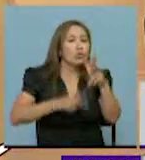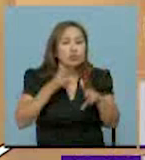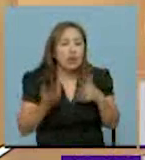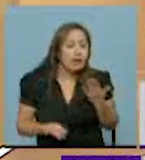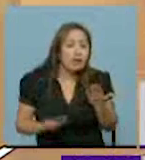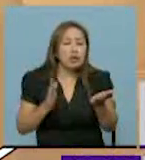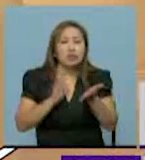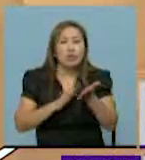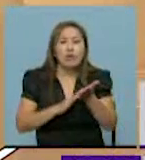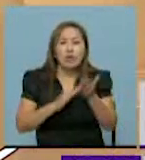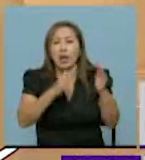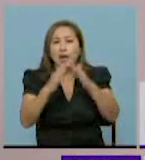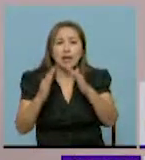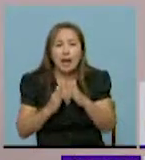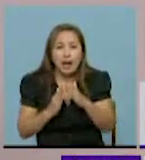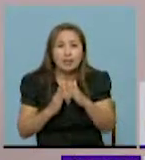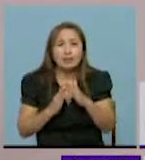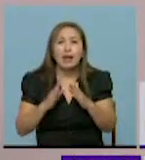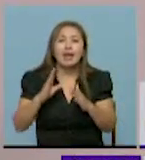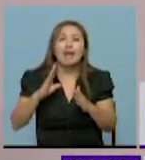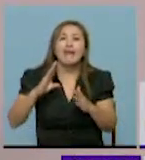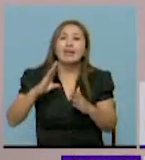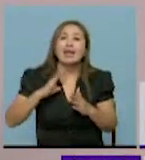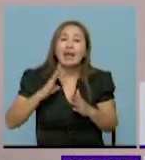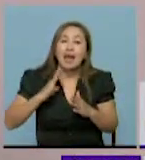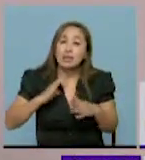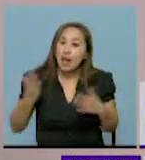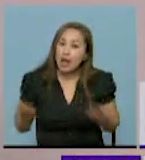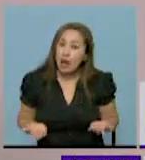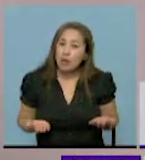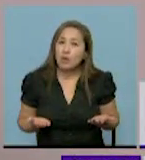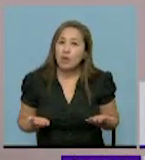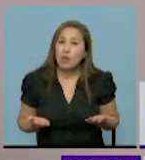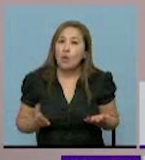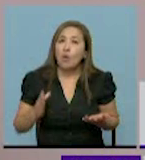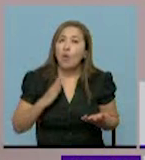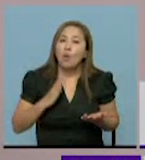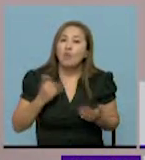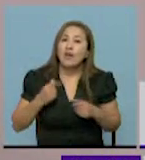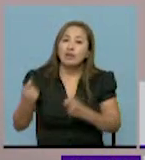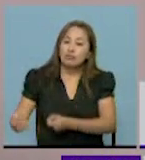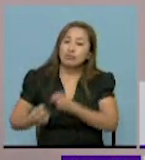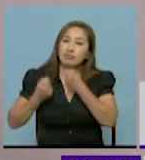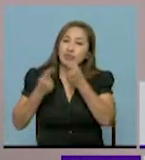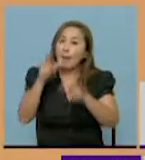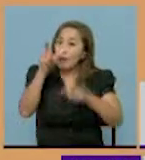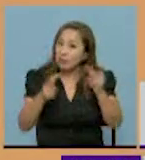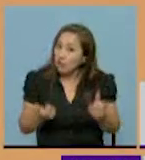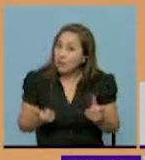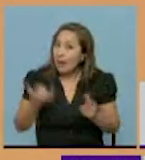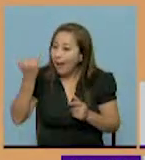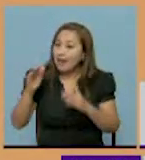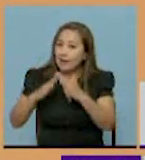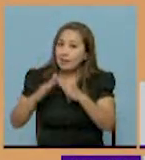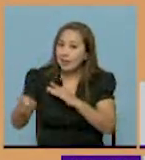cosas, hay que decir que la infraestructura es algo que lógicamente tiene a favor esta persona, ¿no? Exactamente, o